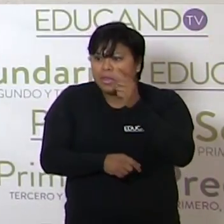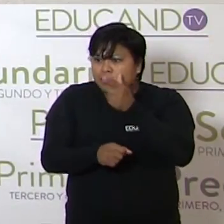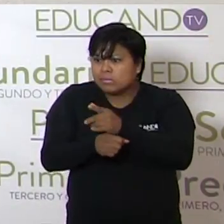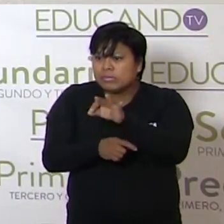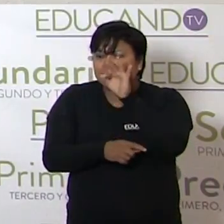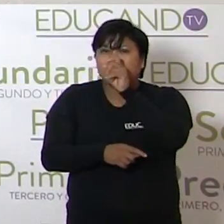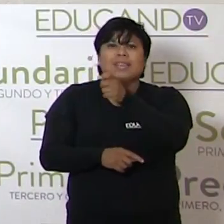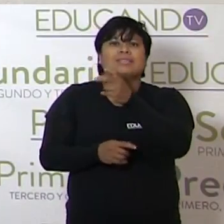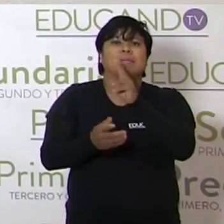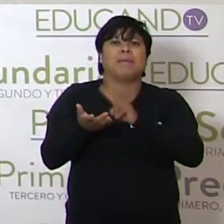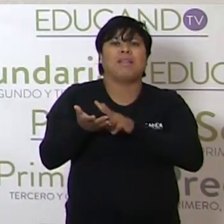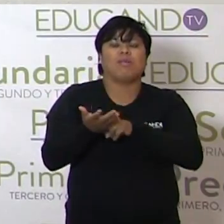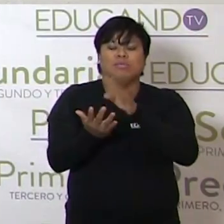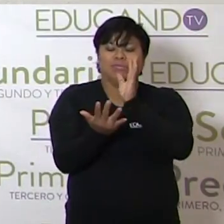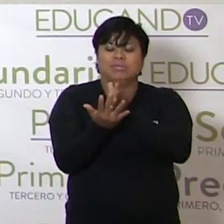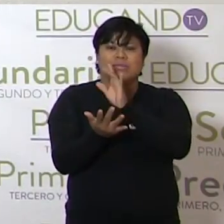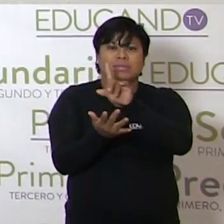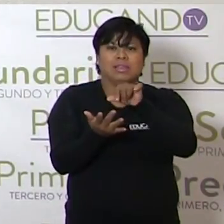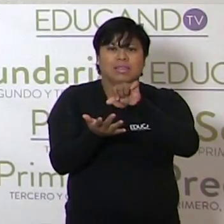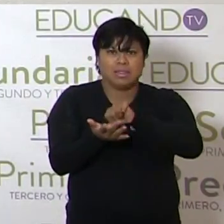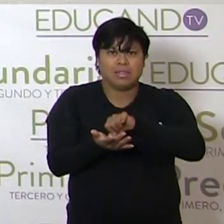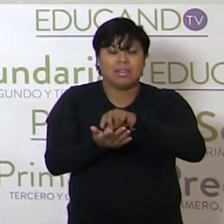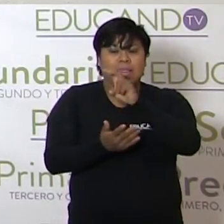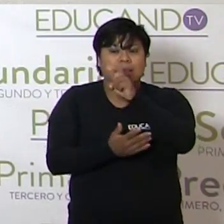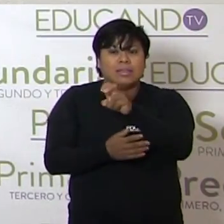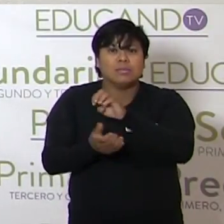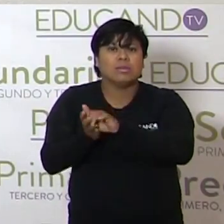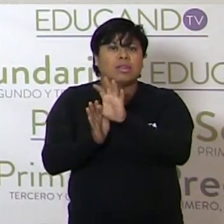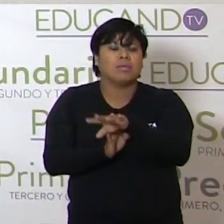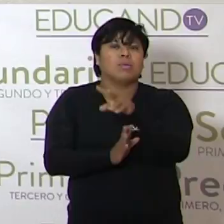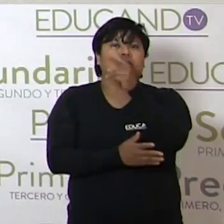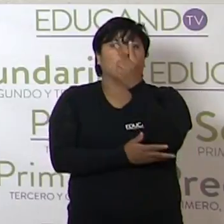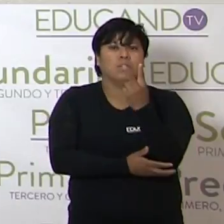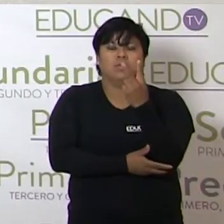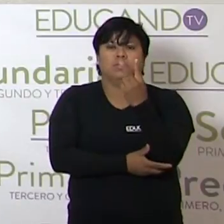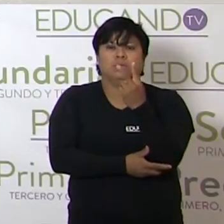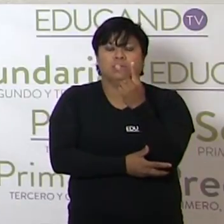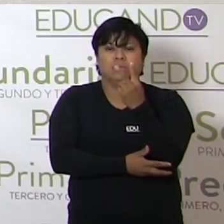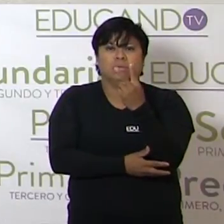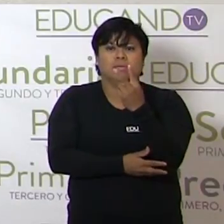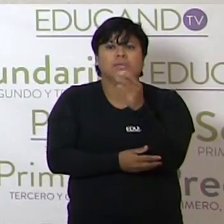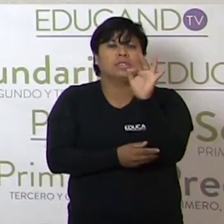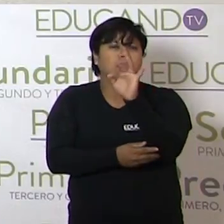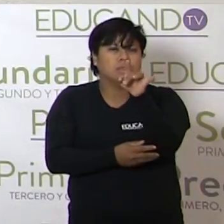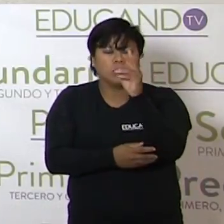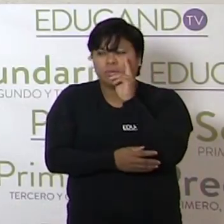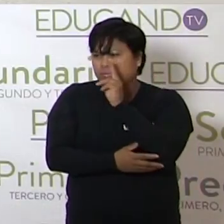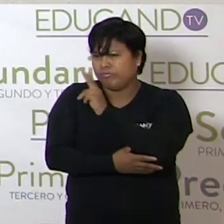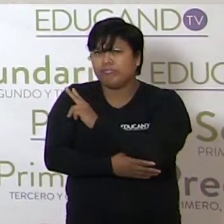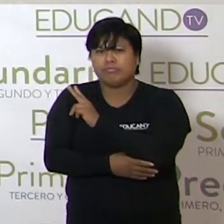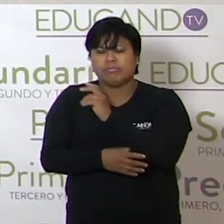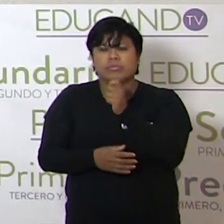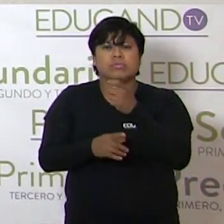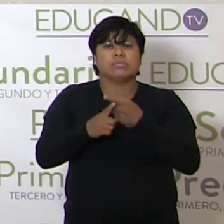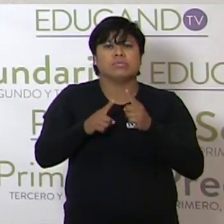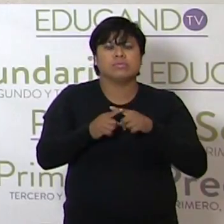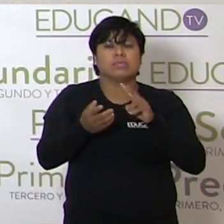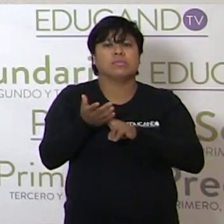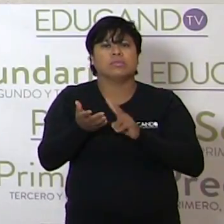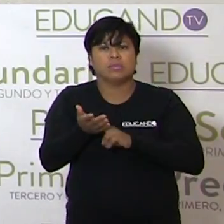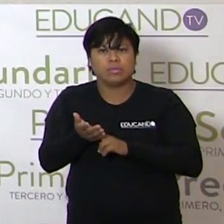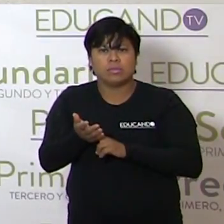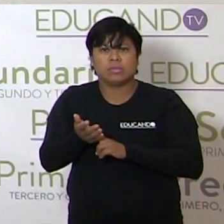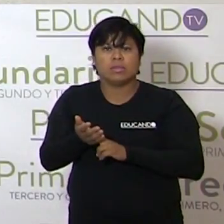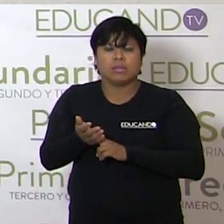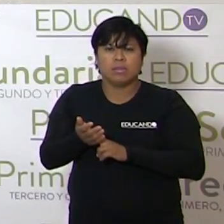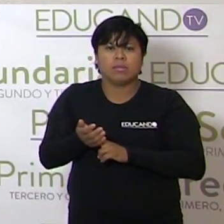es ese valor central. En este caso sería el 2. Si te das cuenta, los valores o los elementos de